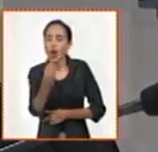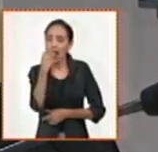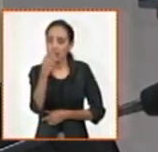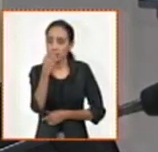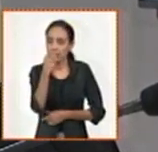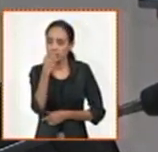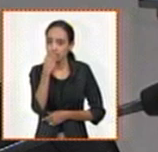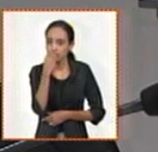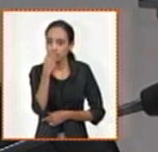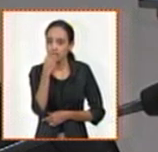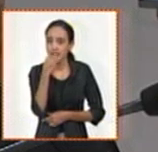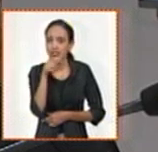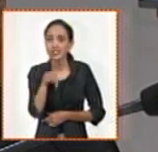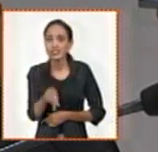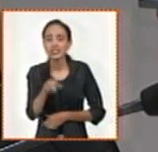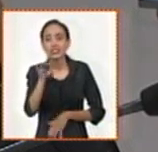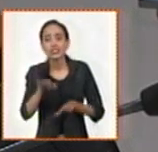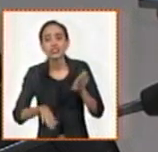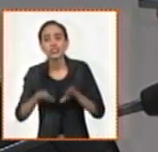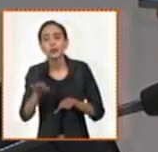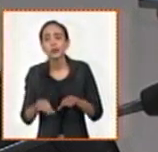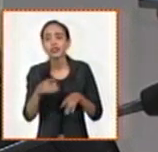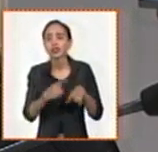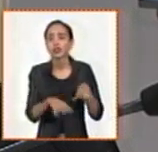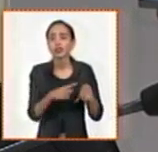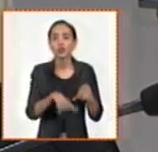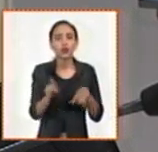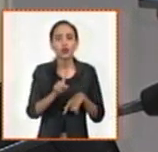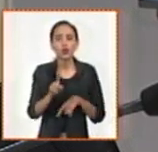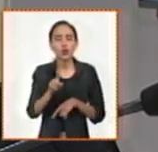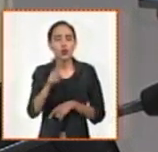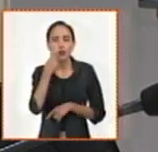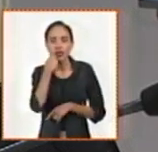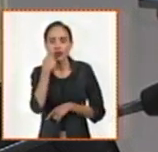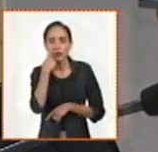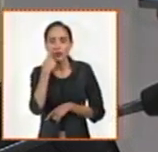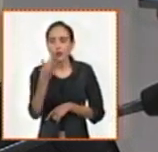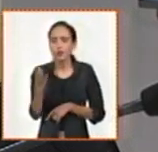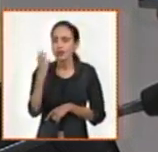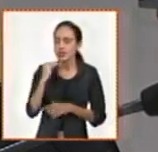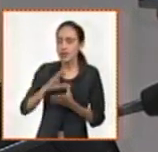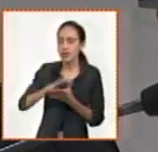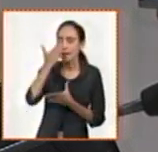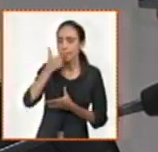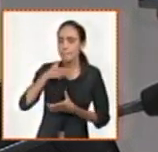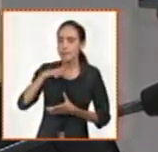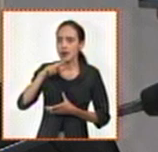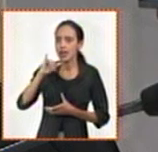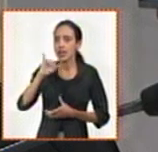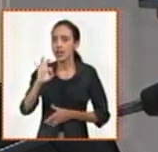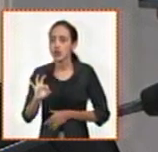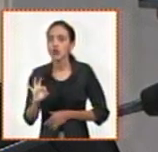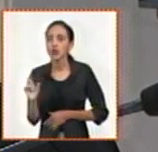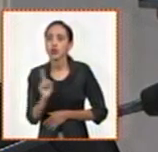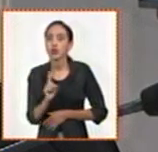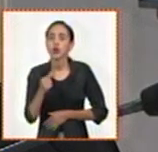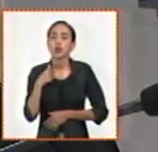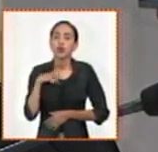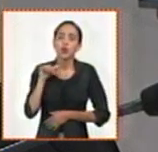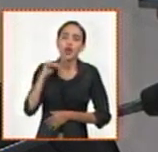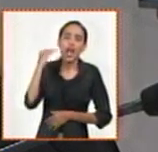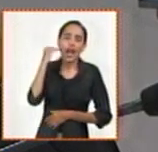alimentación que depende de artefactos, no del conocimiento, como nos mencionaba Mario, por ejemplo, no de esa